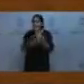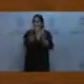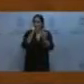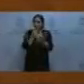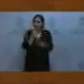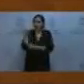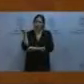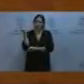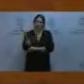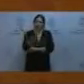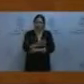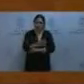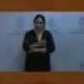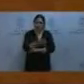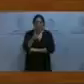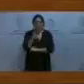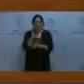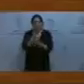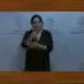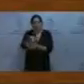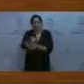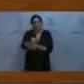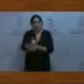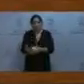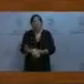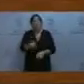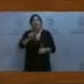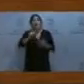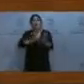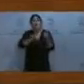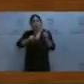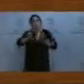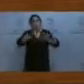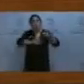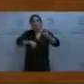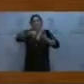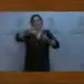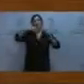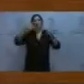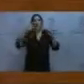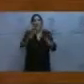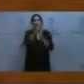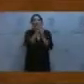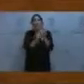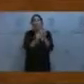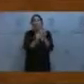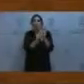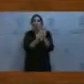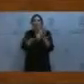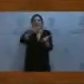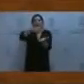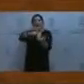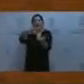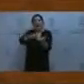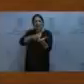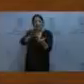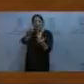de veces. Mire, el único inconveniente de ese contrato es que tenía una cláusula que le exigía la exclusividad.